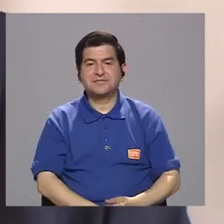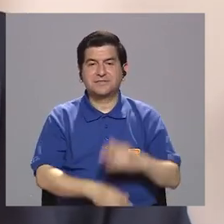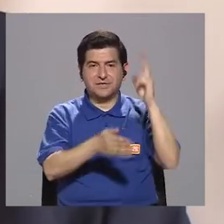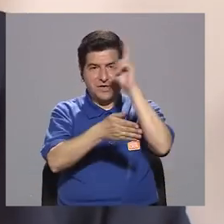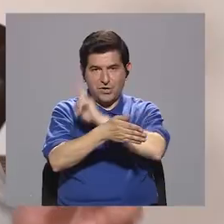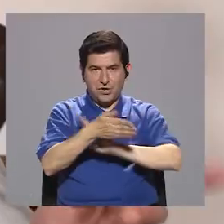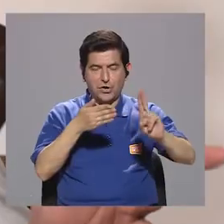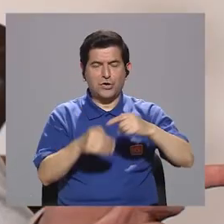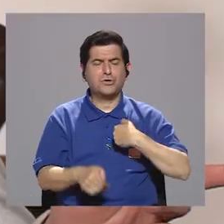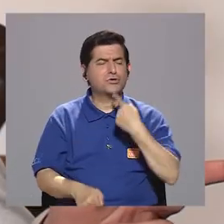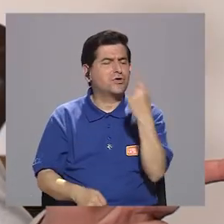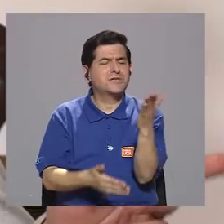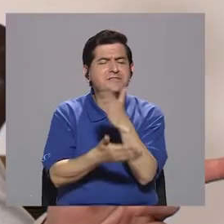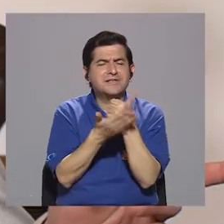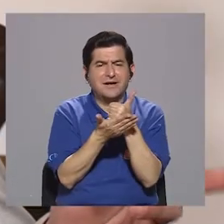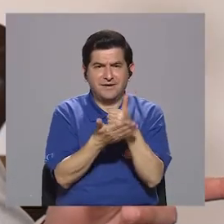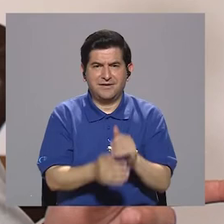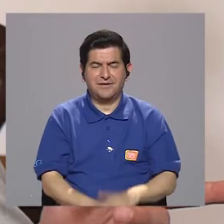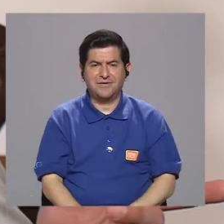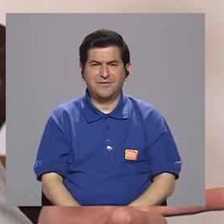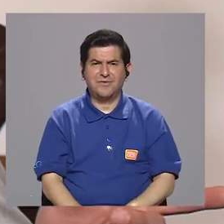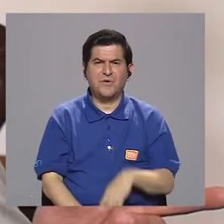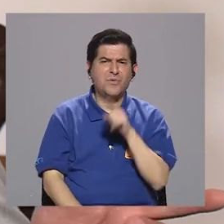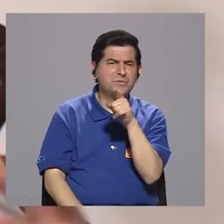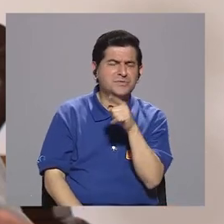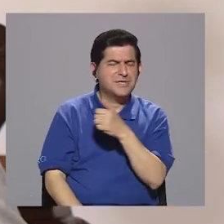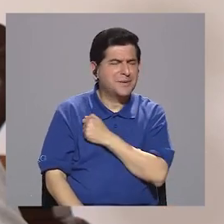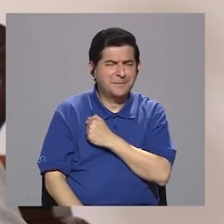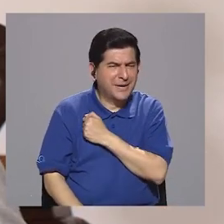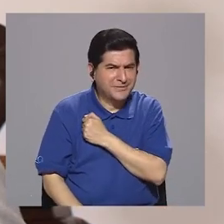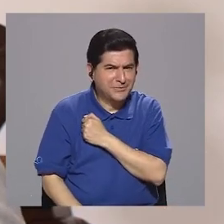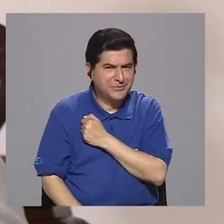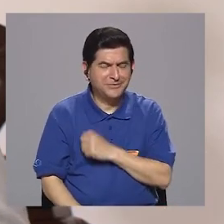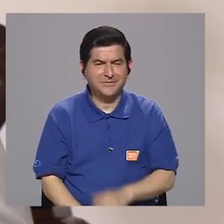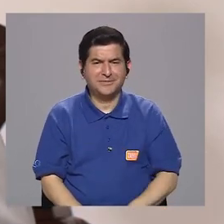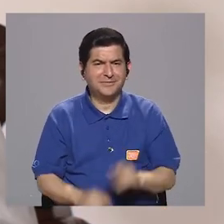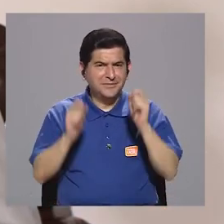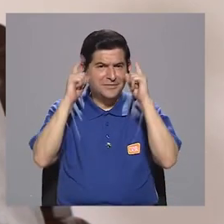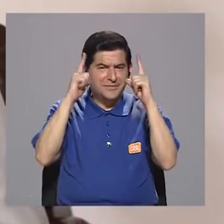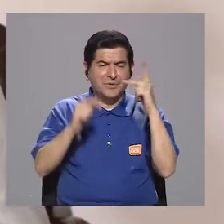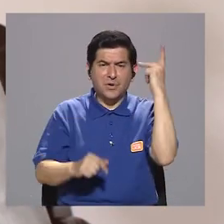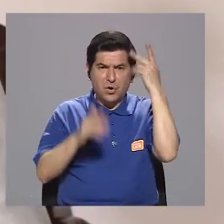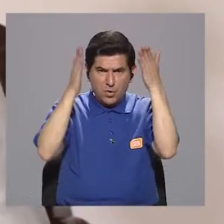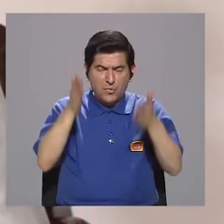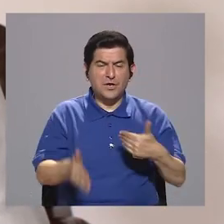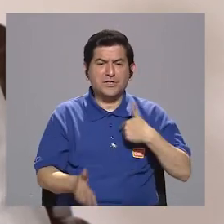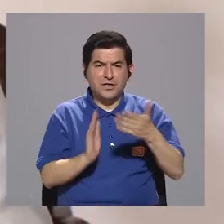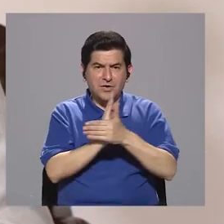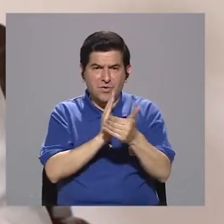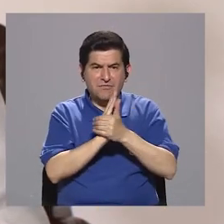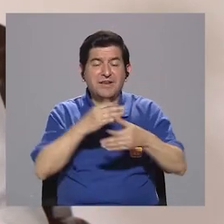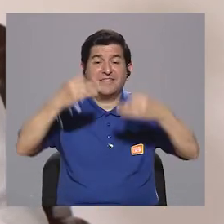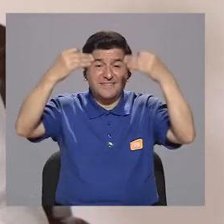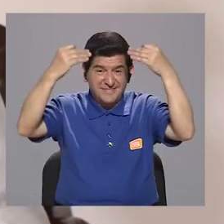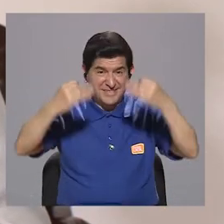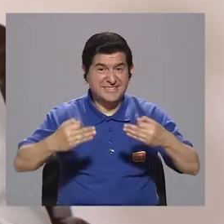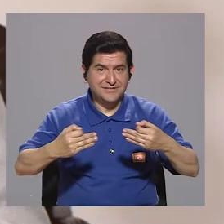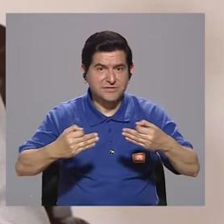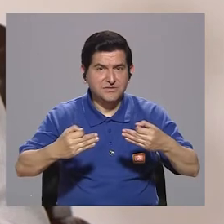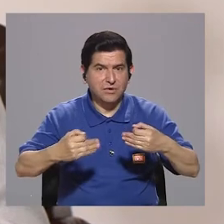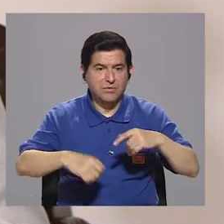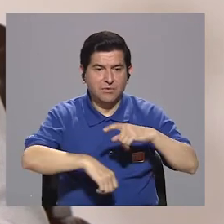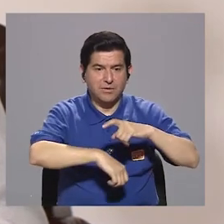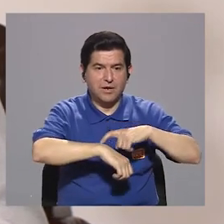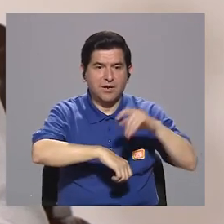impresiona mucho. A mí me impresiona mucho eso que usted decía, don Rolando, perdóneme, me impresiona mucho eso de que un político tuviera la capacidad de tomar una decisión que